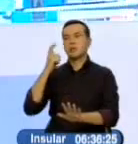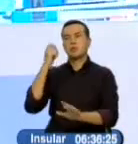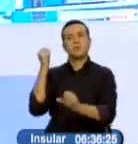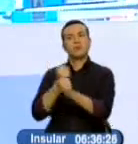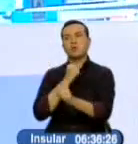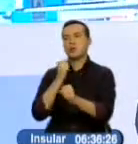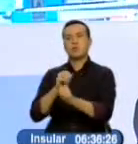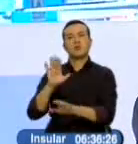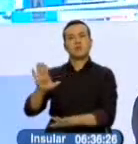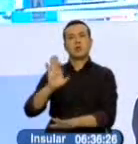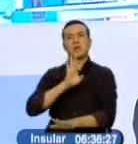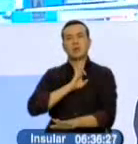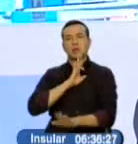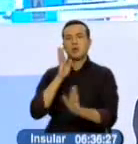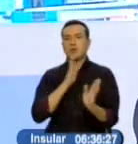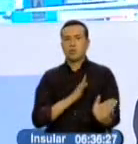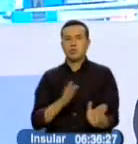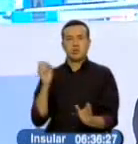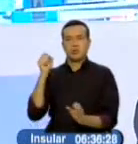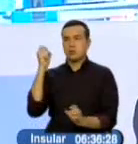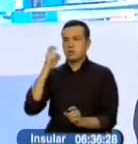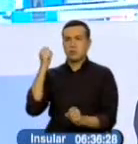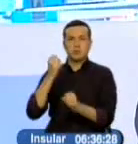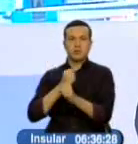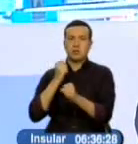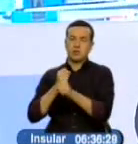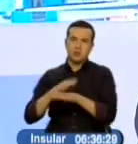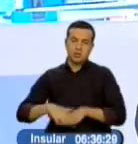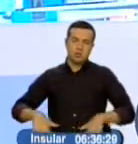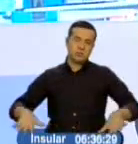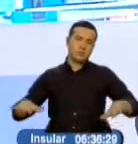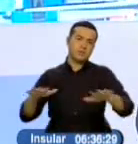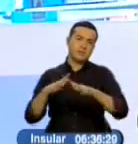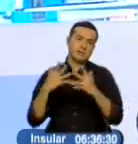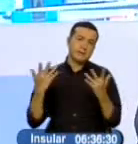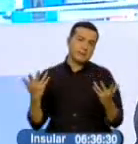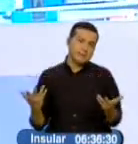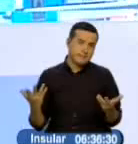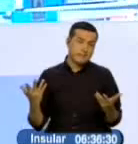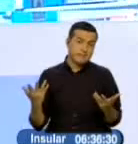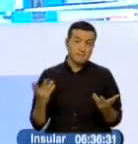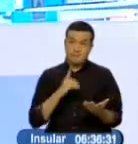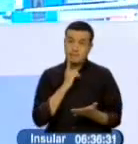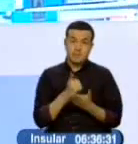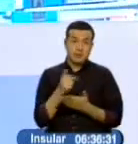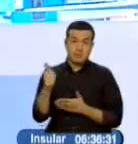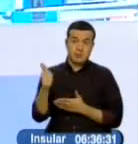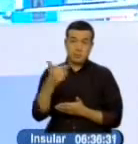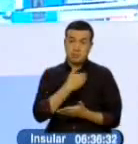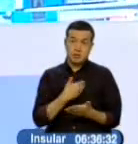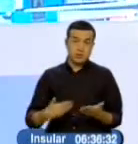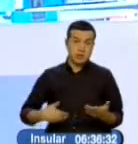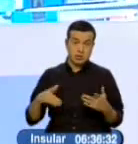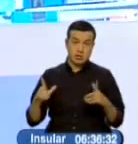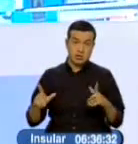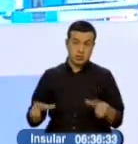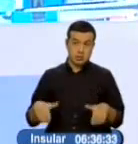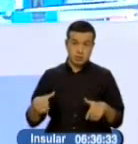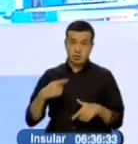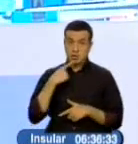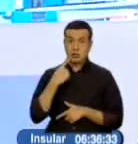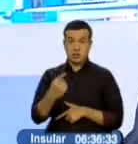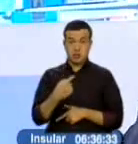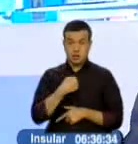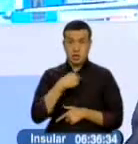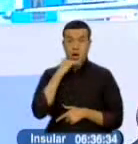manera técnica y organizada en el territorio. Es decir, incluso el propio presidente electo nos dio